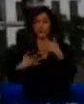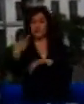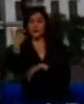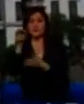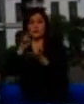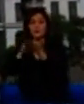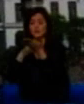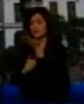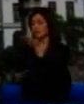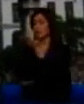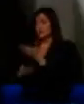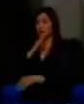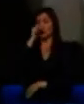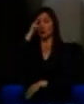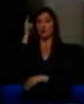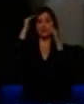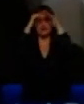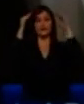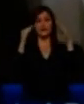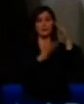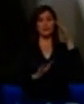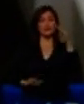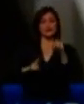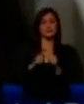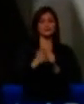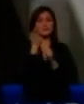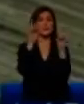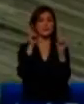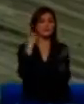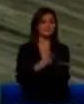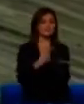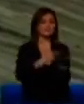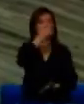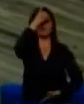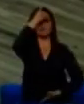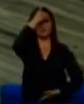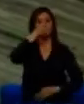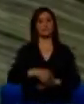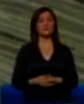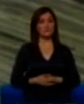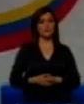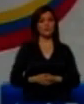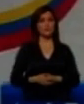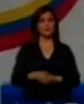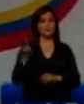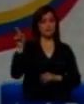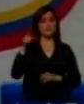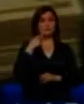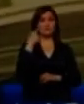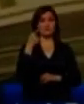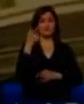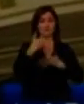presidente Correa en Carondelet. El tema principal, la deuda que tiene el gobierno central con las prefecturas. Según el Congope, suman